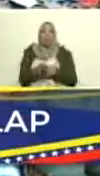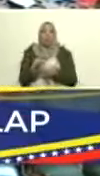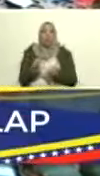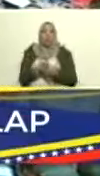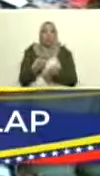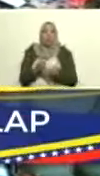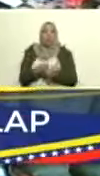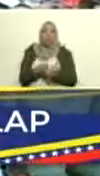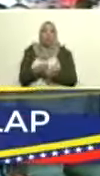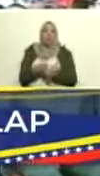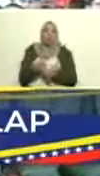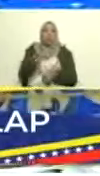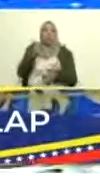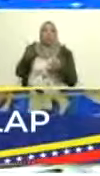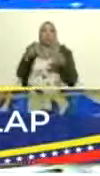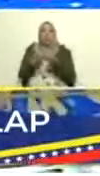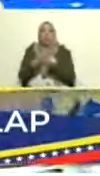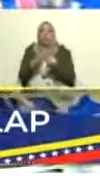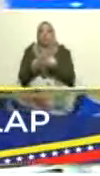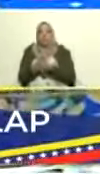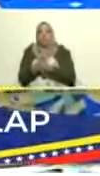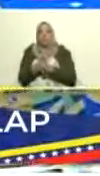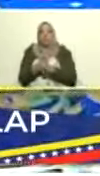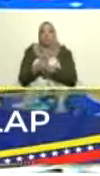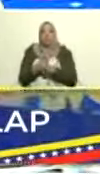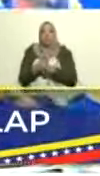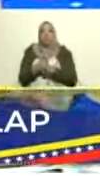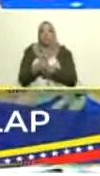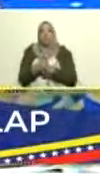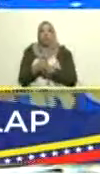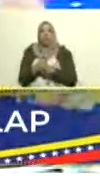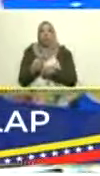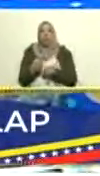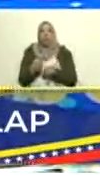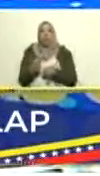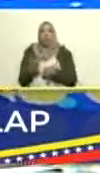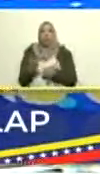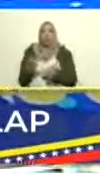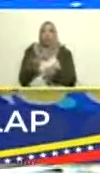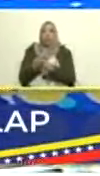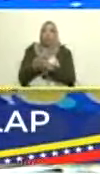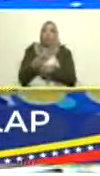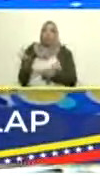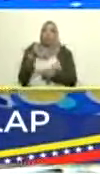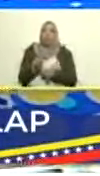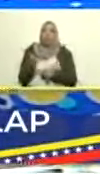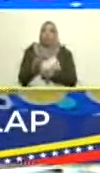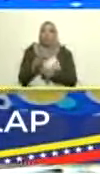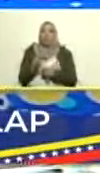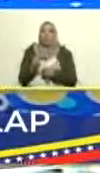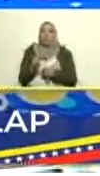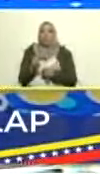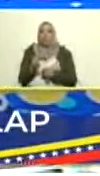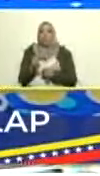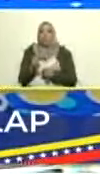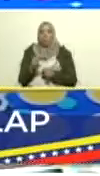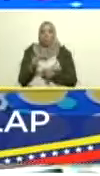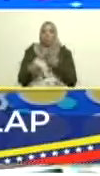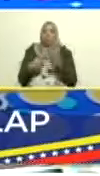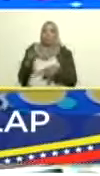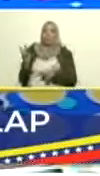al 97% de productos hechos en Venezuela, Made in Venezuela.